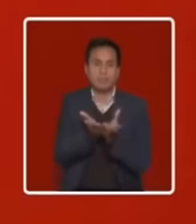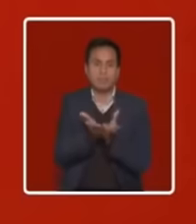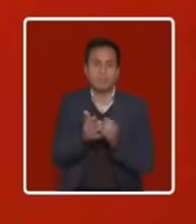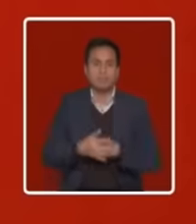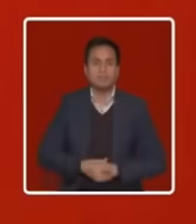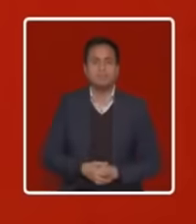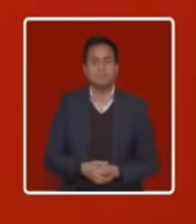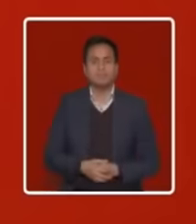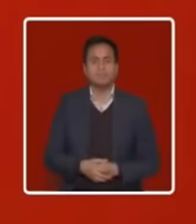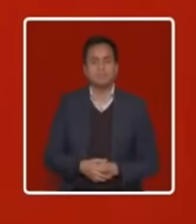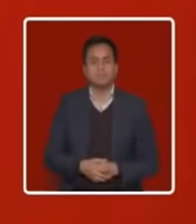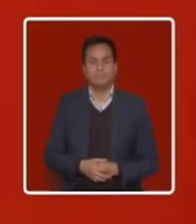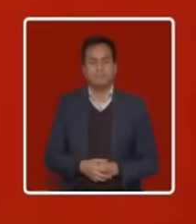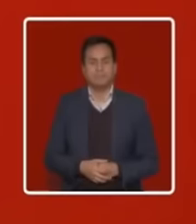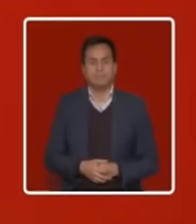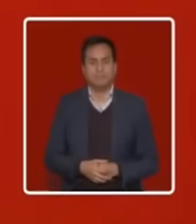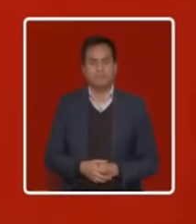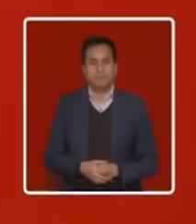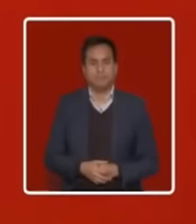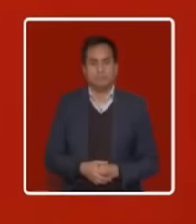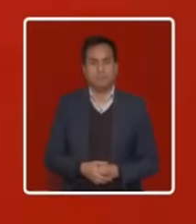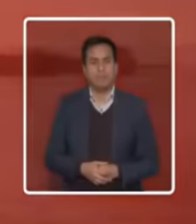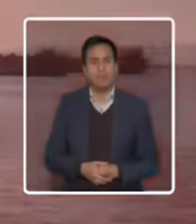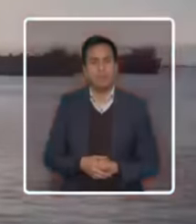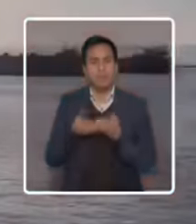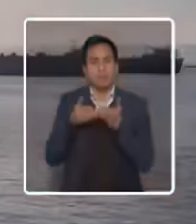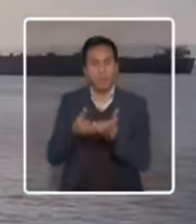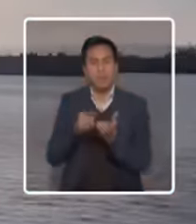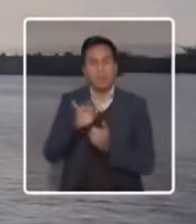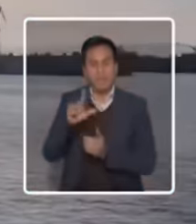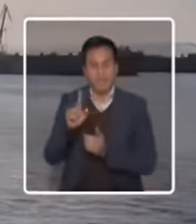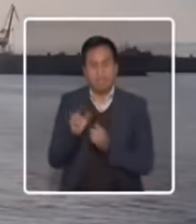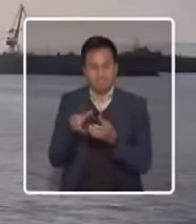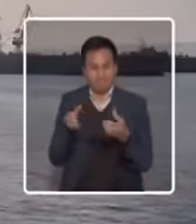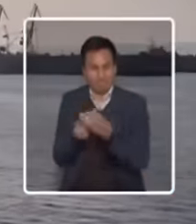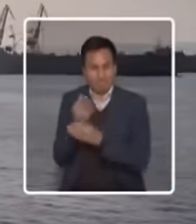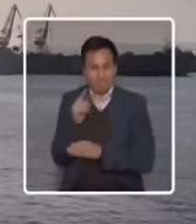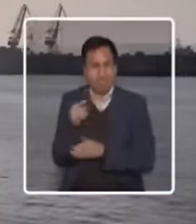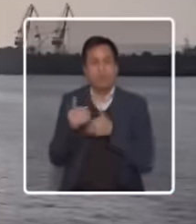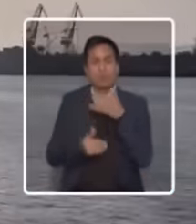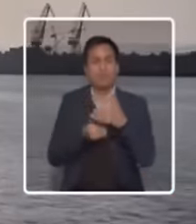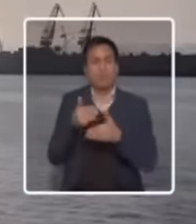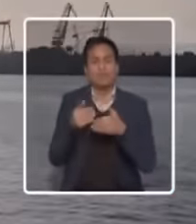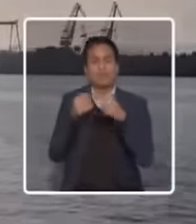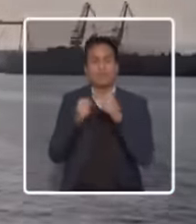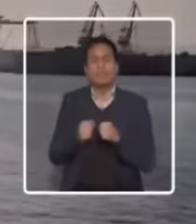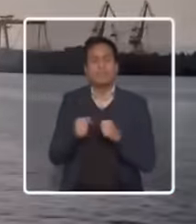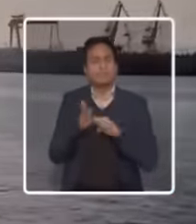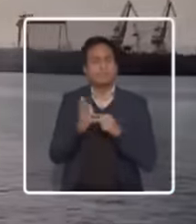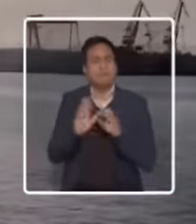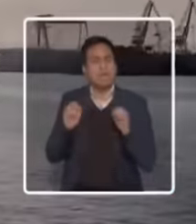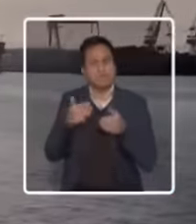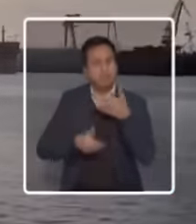firme. Cuídense ustedes también. El nuevo almirante Biel va a poder operar prácticamente sin